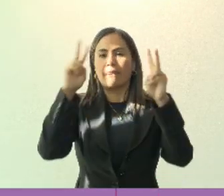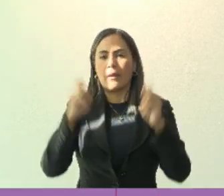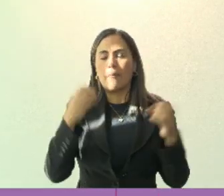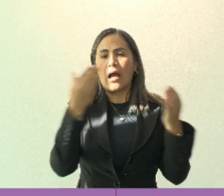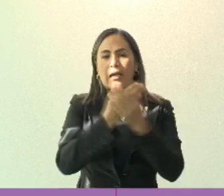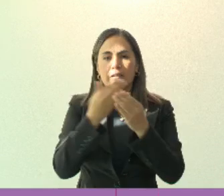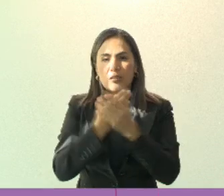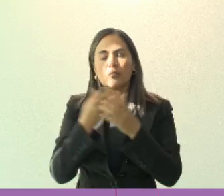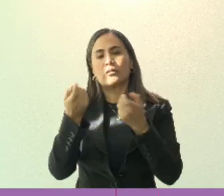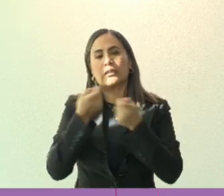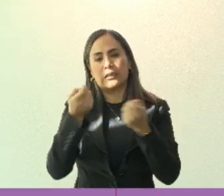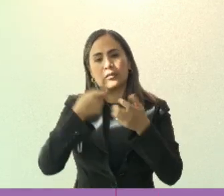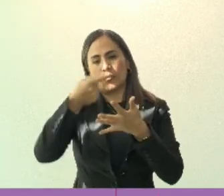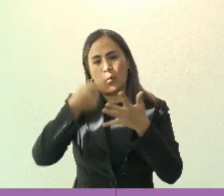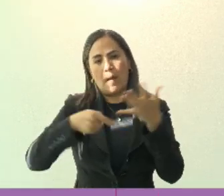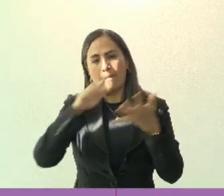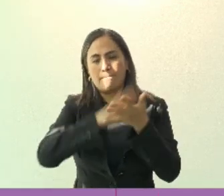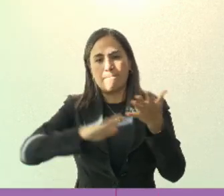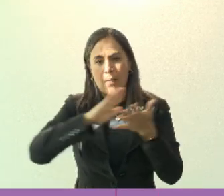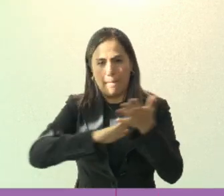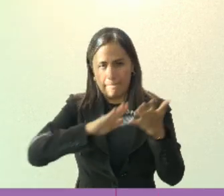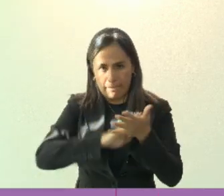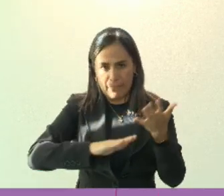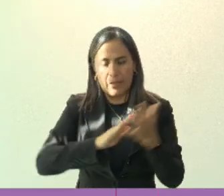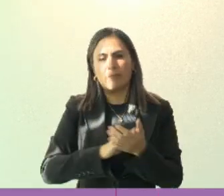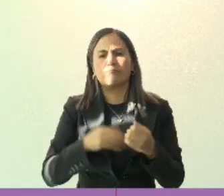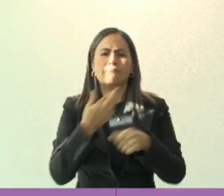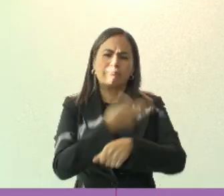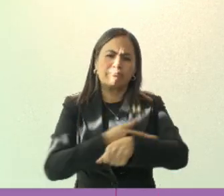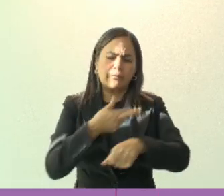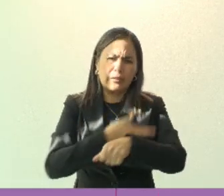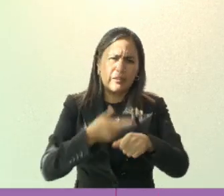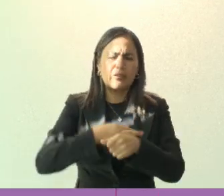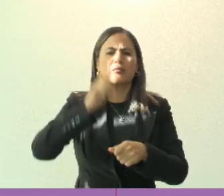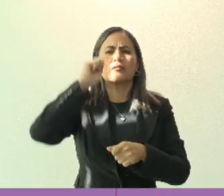Documental, pues básicamente es ese ejercicio de diálogo,